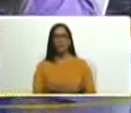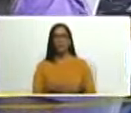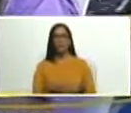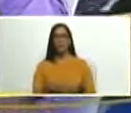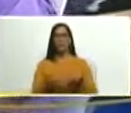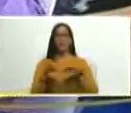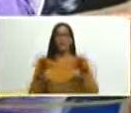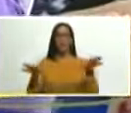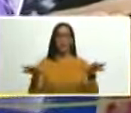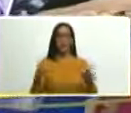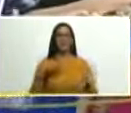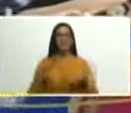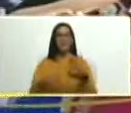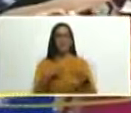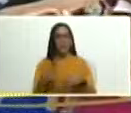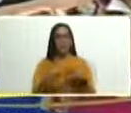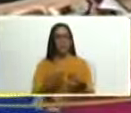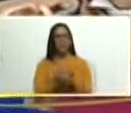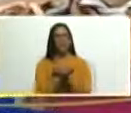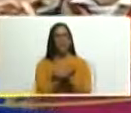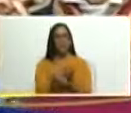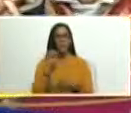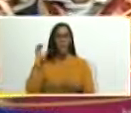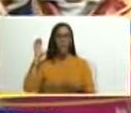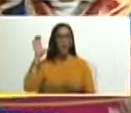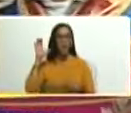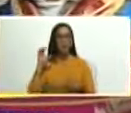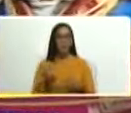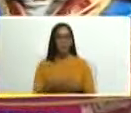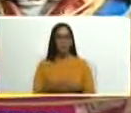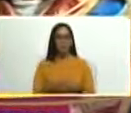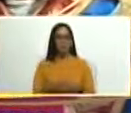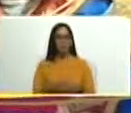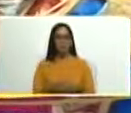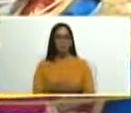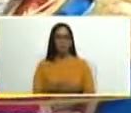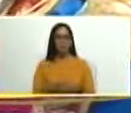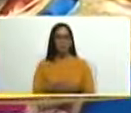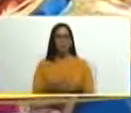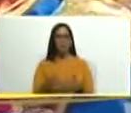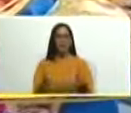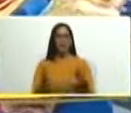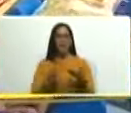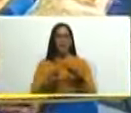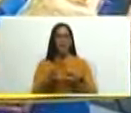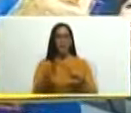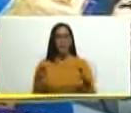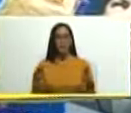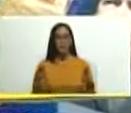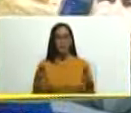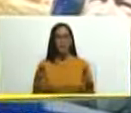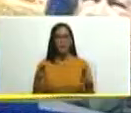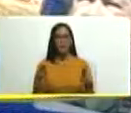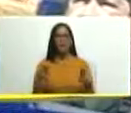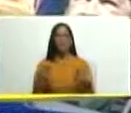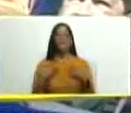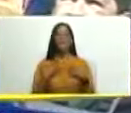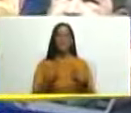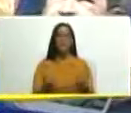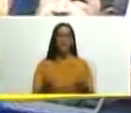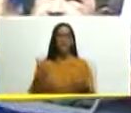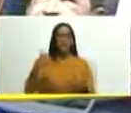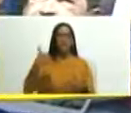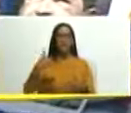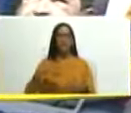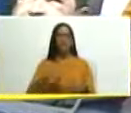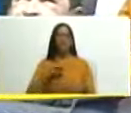Desbordante de sentimiento y de amor por la patria y de ganas de paz para recuperar los derechos